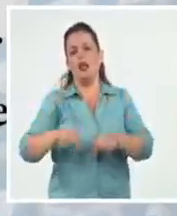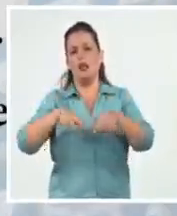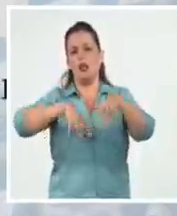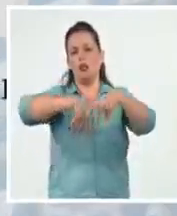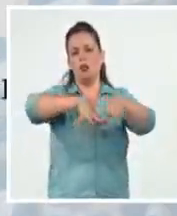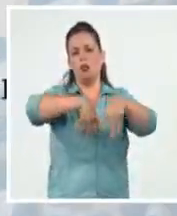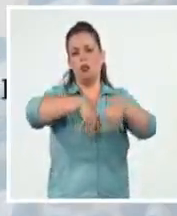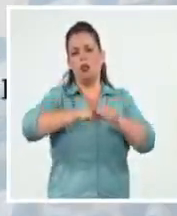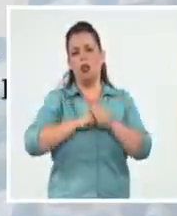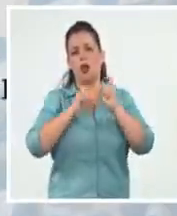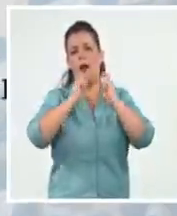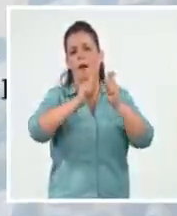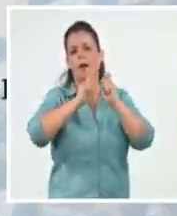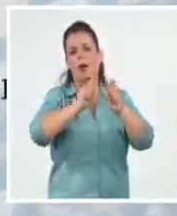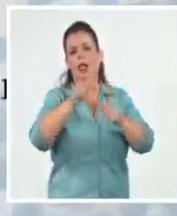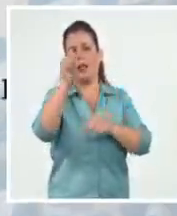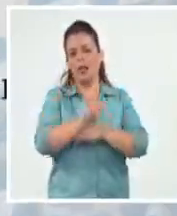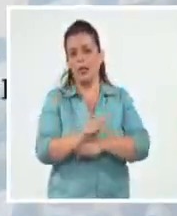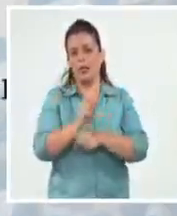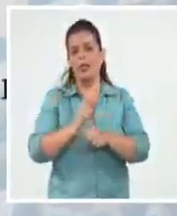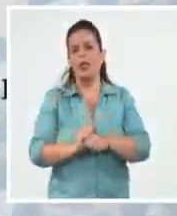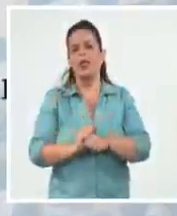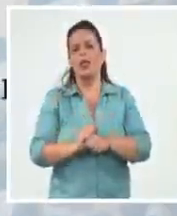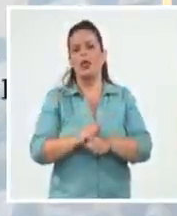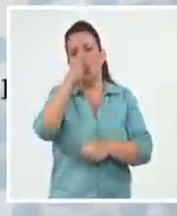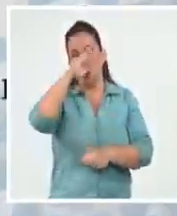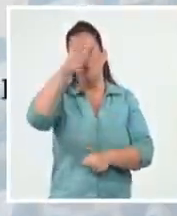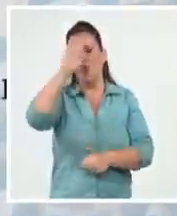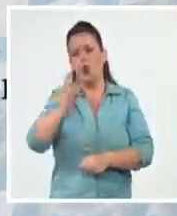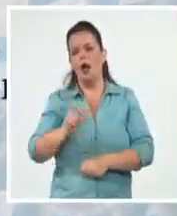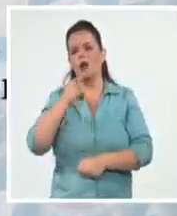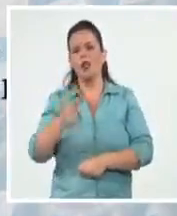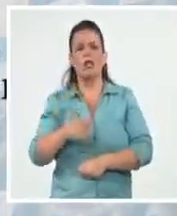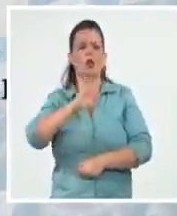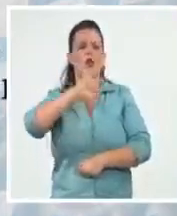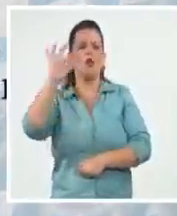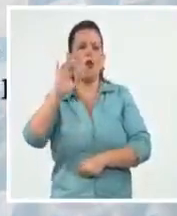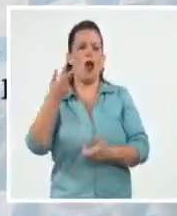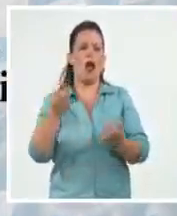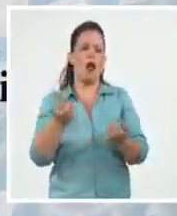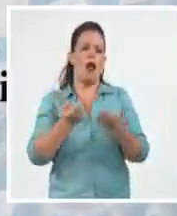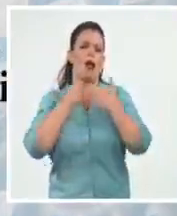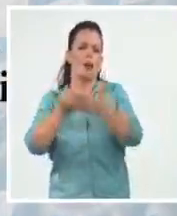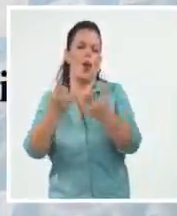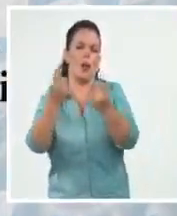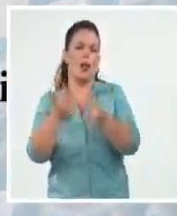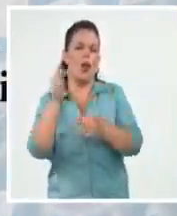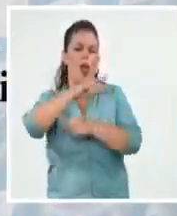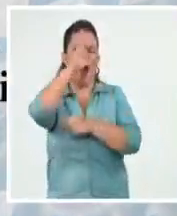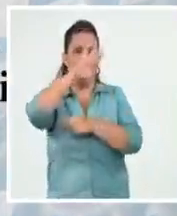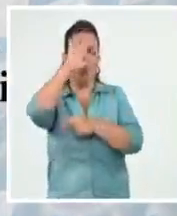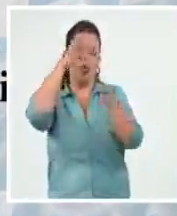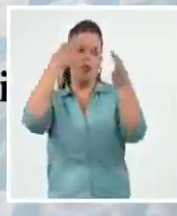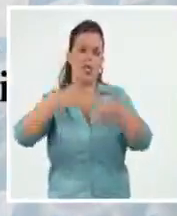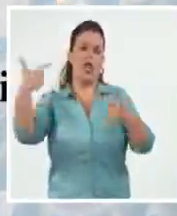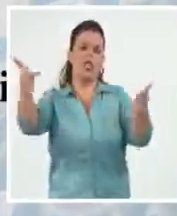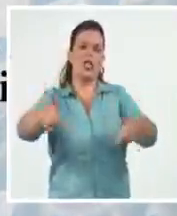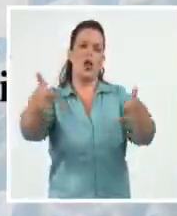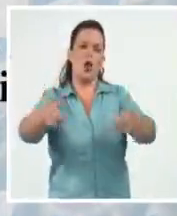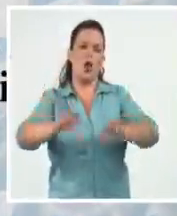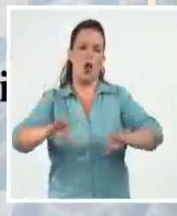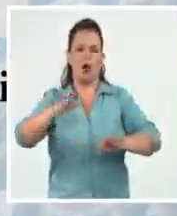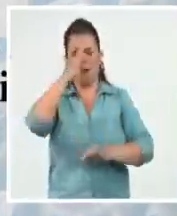allá, entonces se pesan las cosas de esa gente. Ya va la segunda fase del plan. El primero es, se asustan todos los